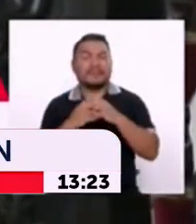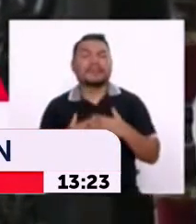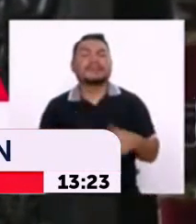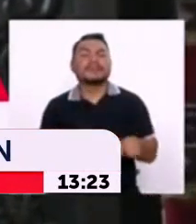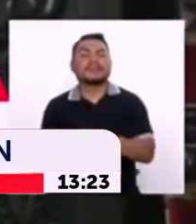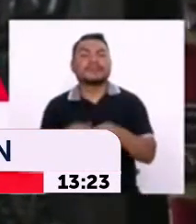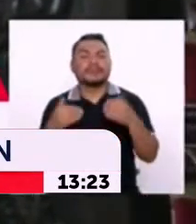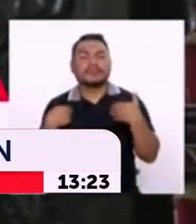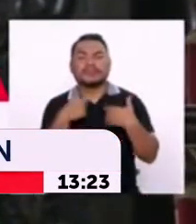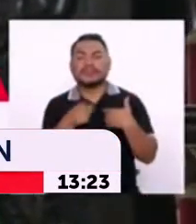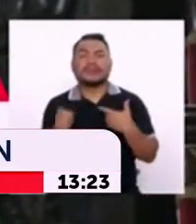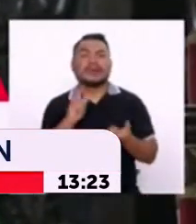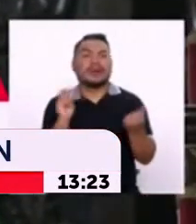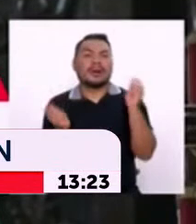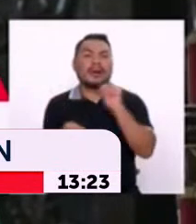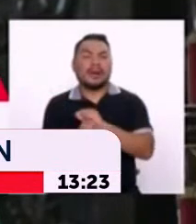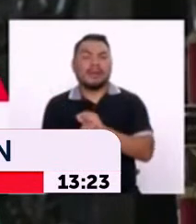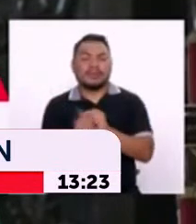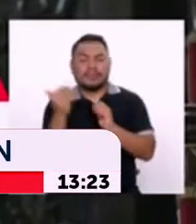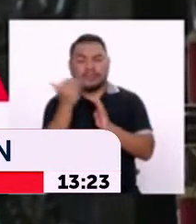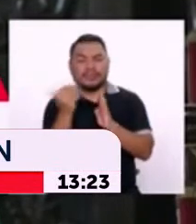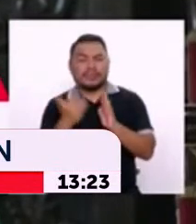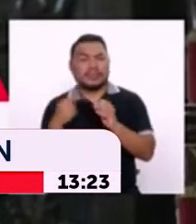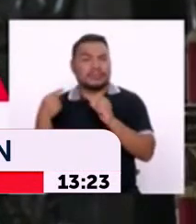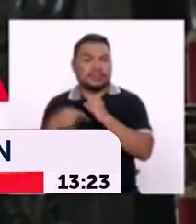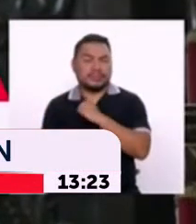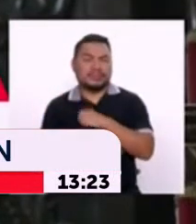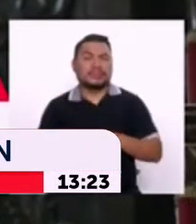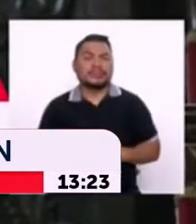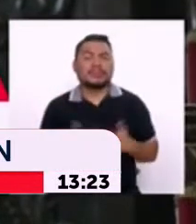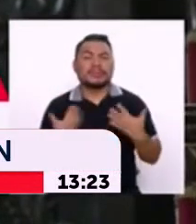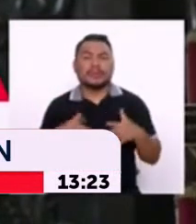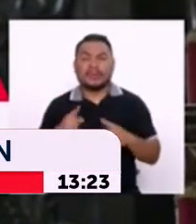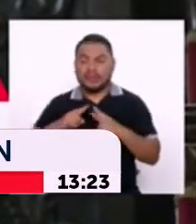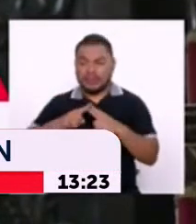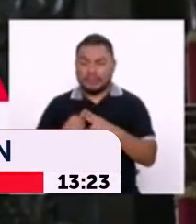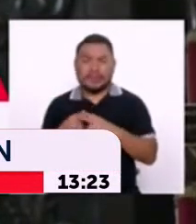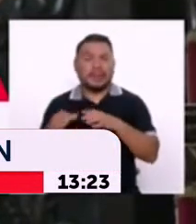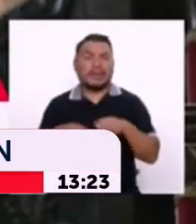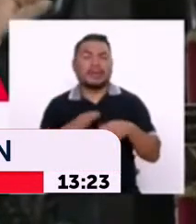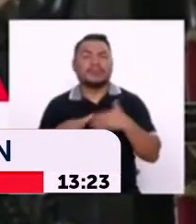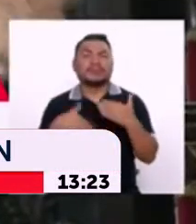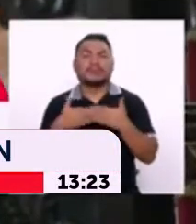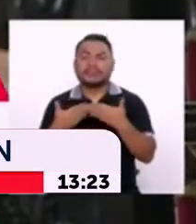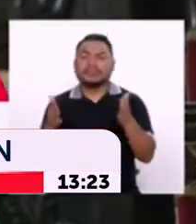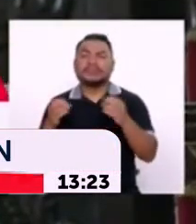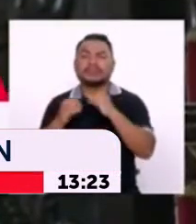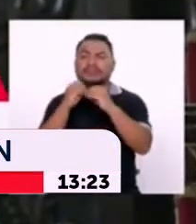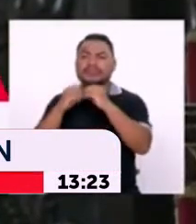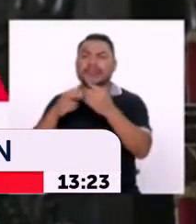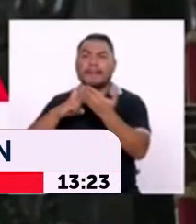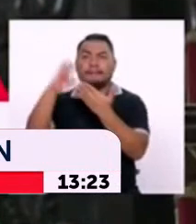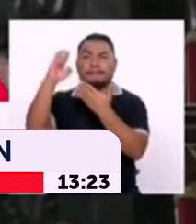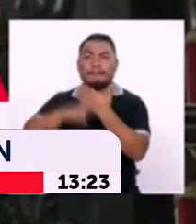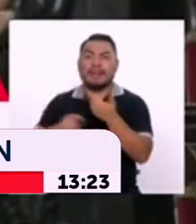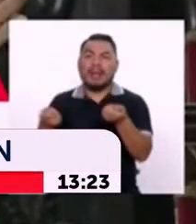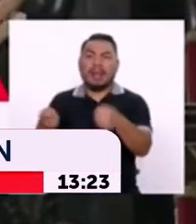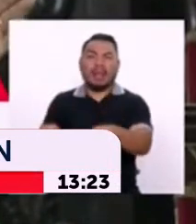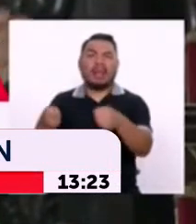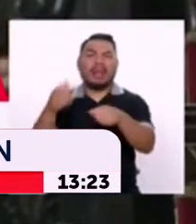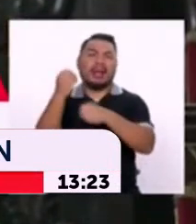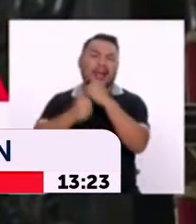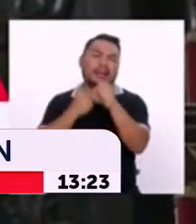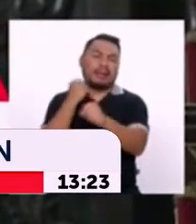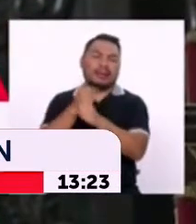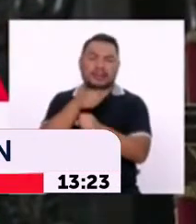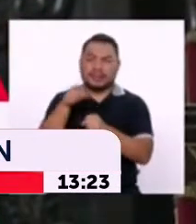fortalezca y tiene que haber cambios estructurales y profundos. Hemos empezado a hacer el destrave de los grandes proyectos y